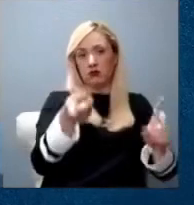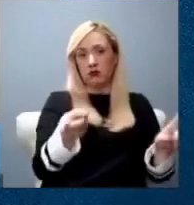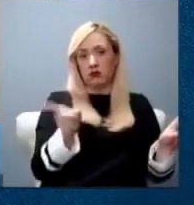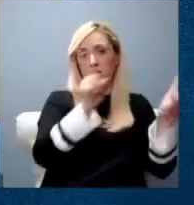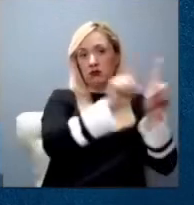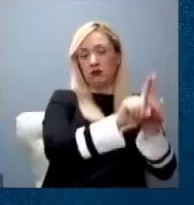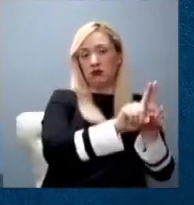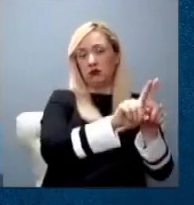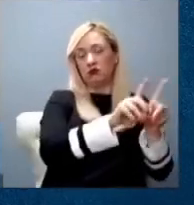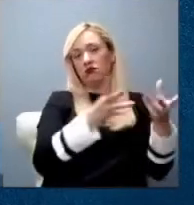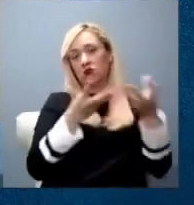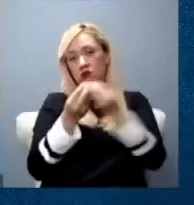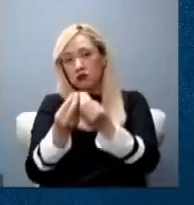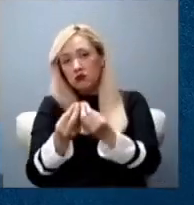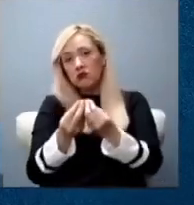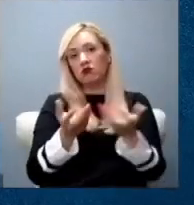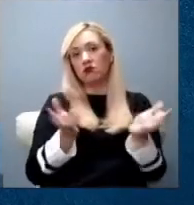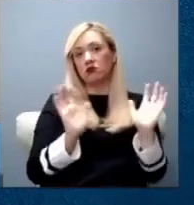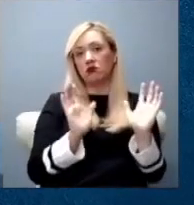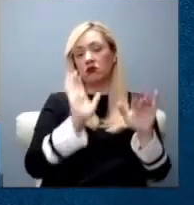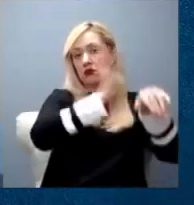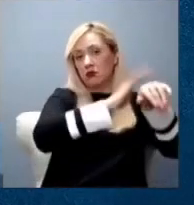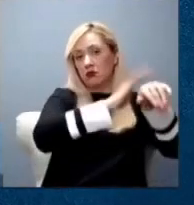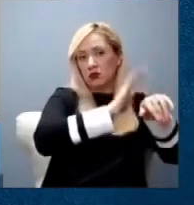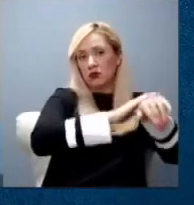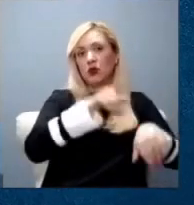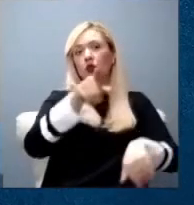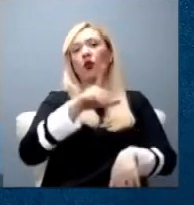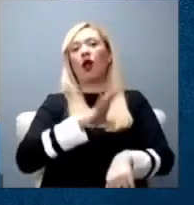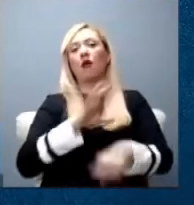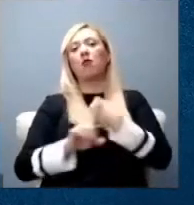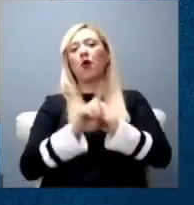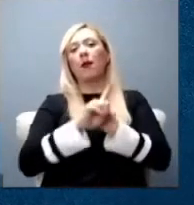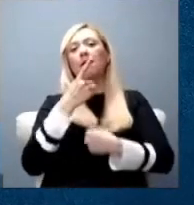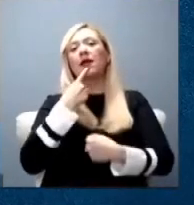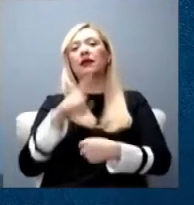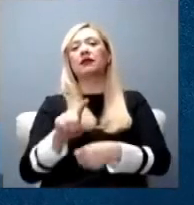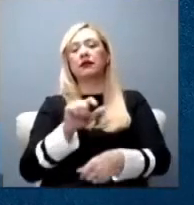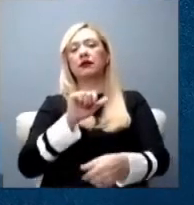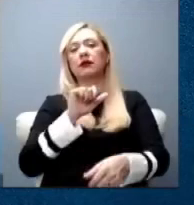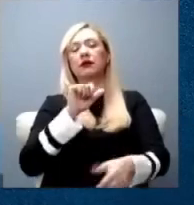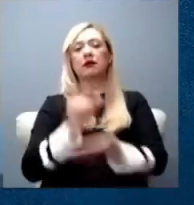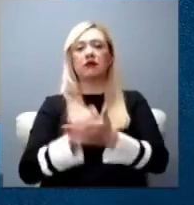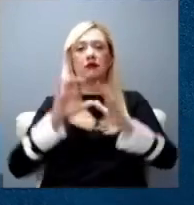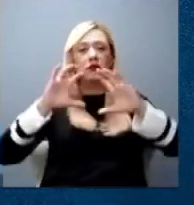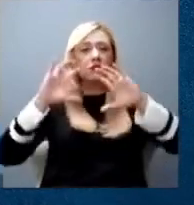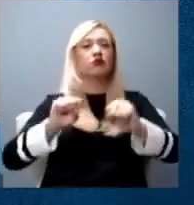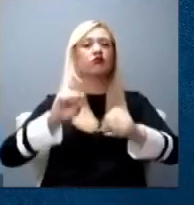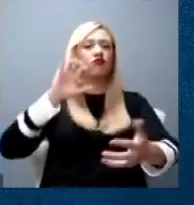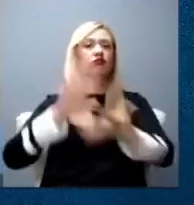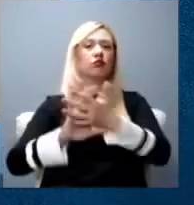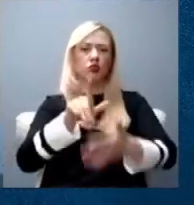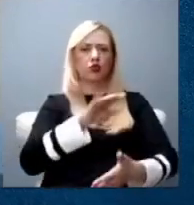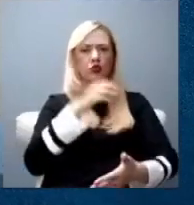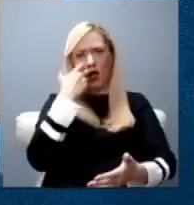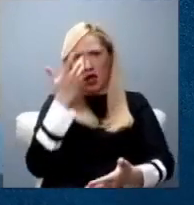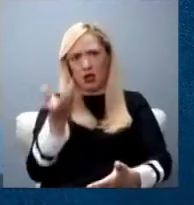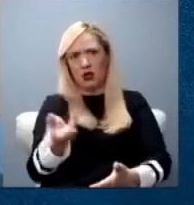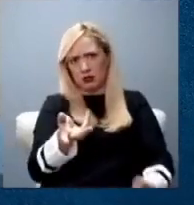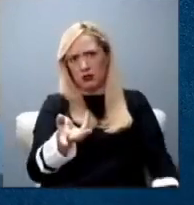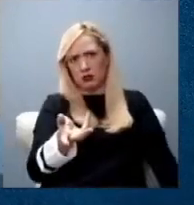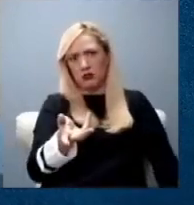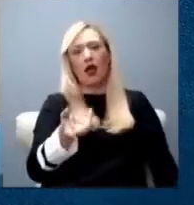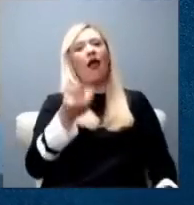el representante consular sea notificado de que él está en una situación de detención o de encierro, para ver la importancia que tiene